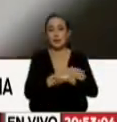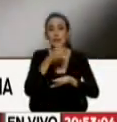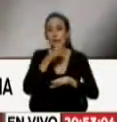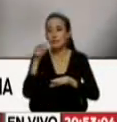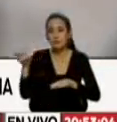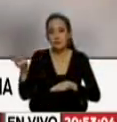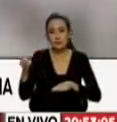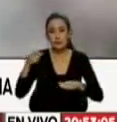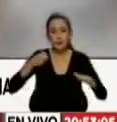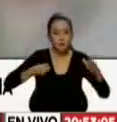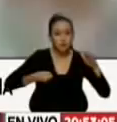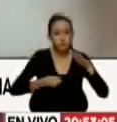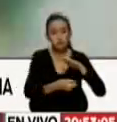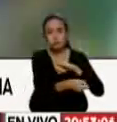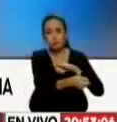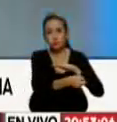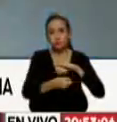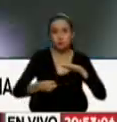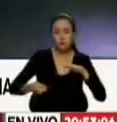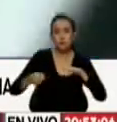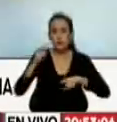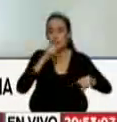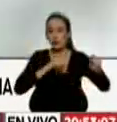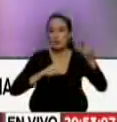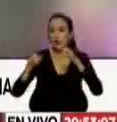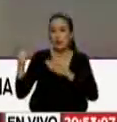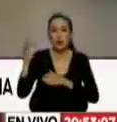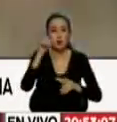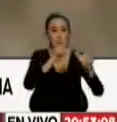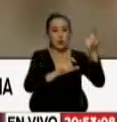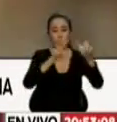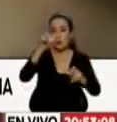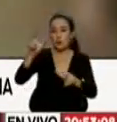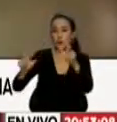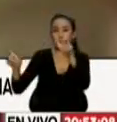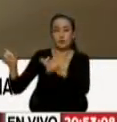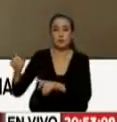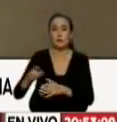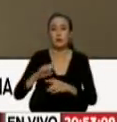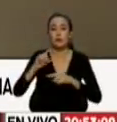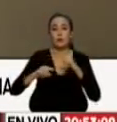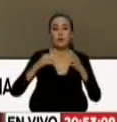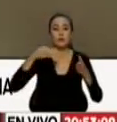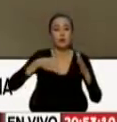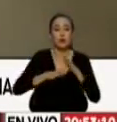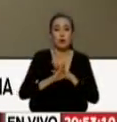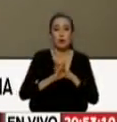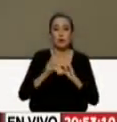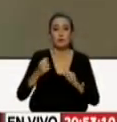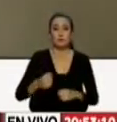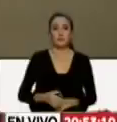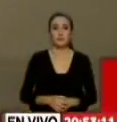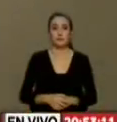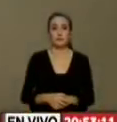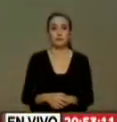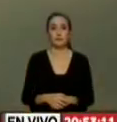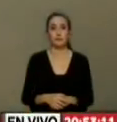conductor intentó atacar a varias personas con un arma blanca cuando bajó de su vehículo.